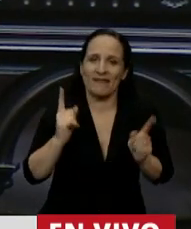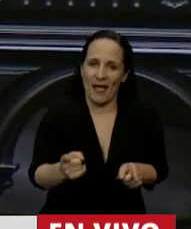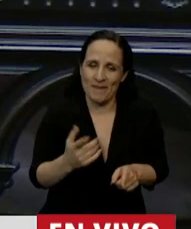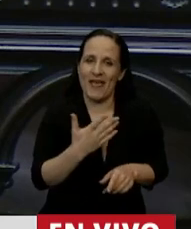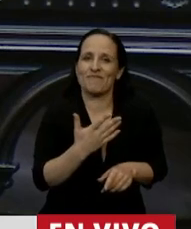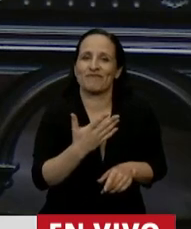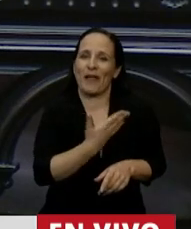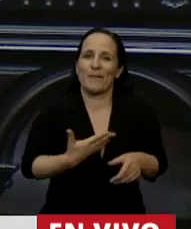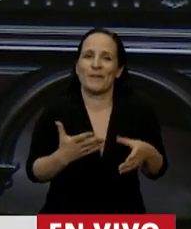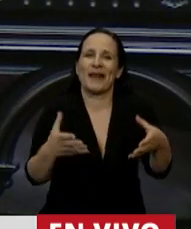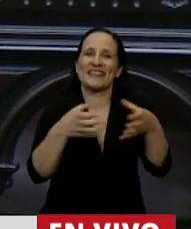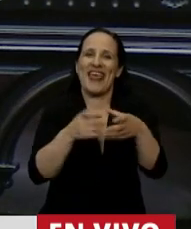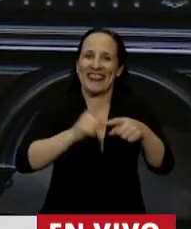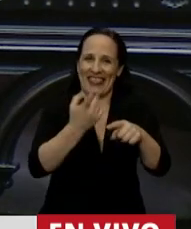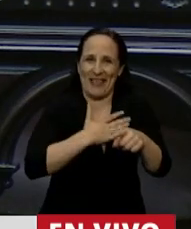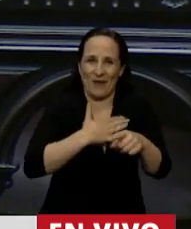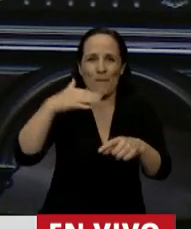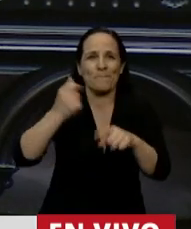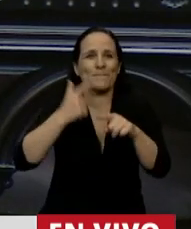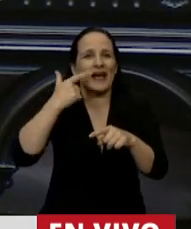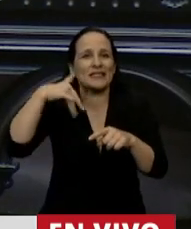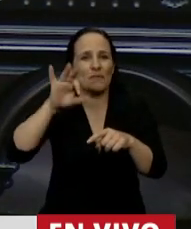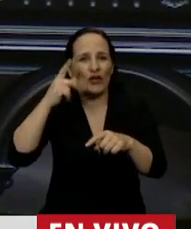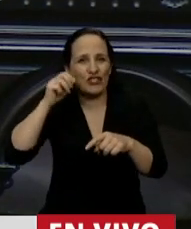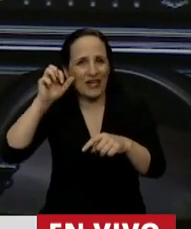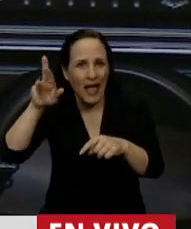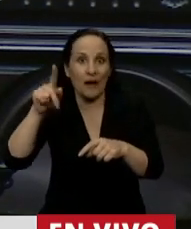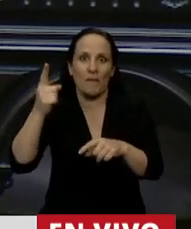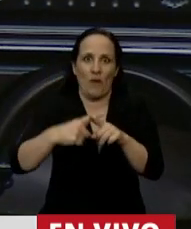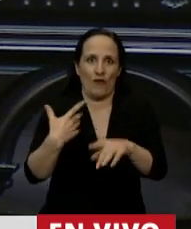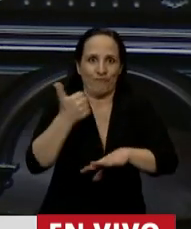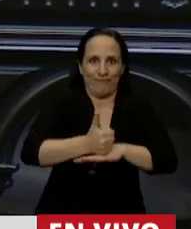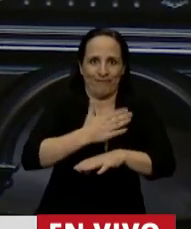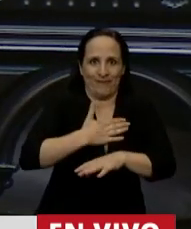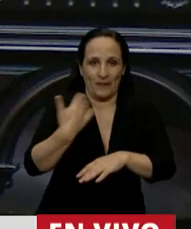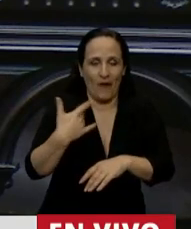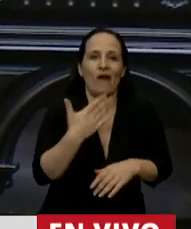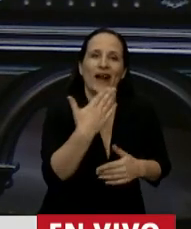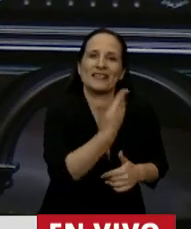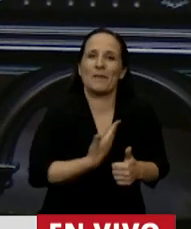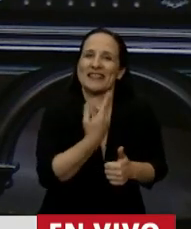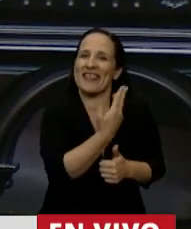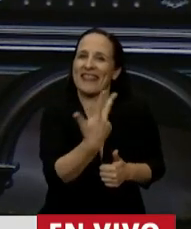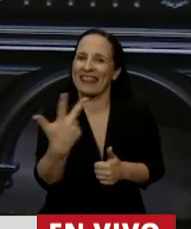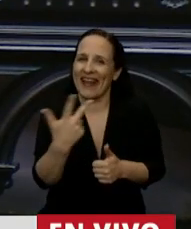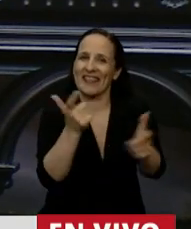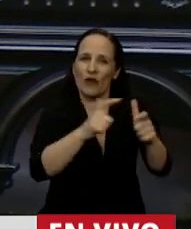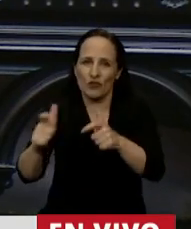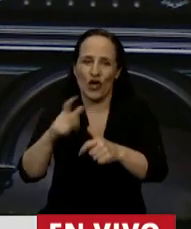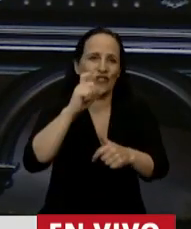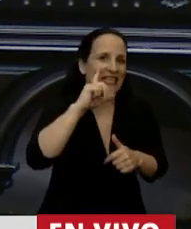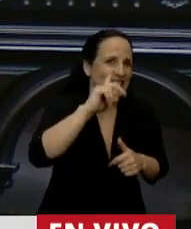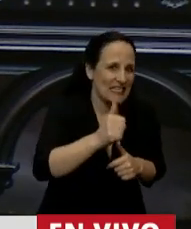del bloque, Máximo Kirchner, por habernos puesto en esta enorme responsabilidad. Agradecerle a las 3 presidentas de las otras comisiones, a